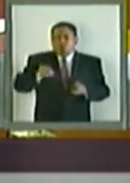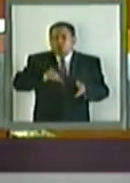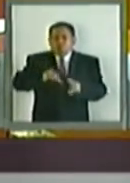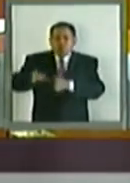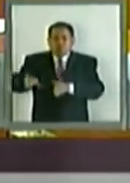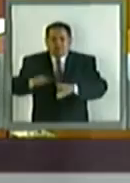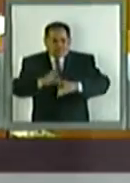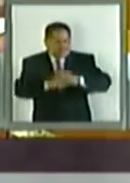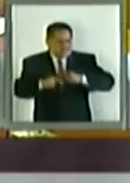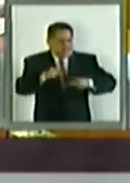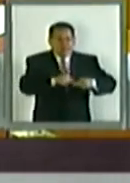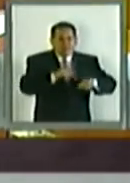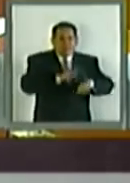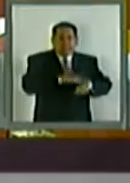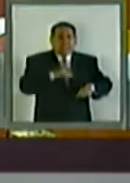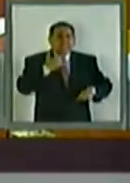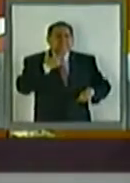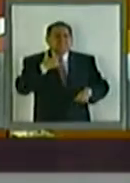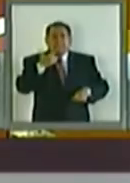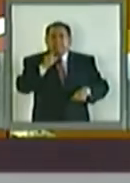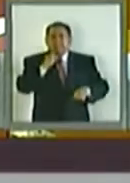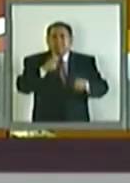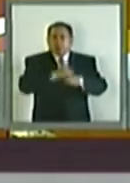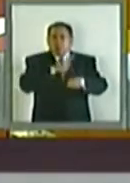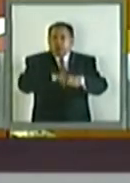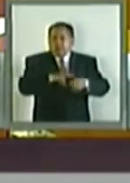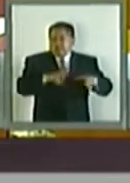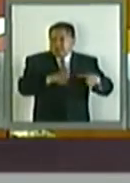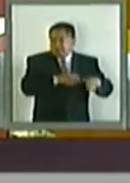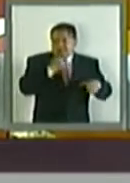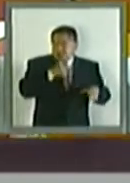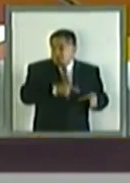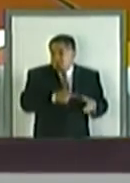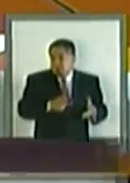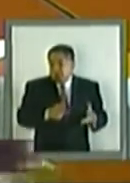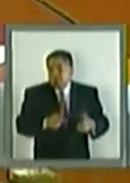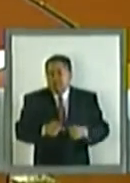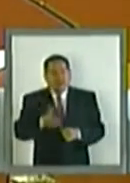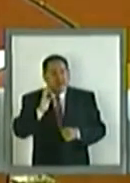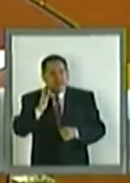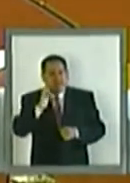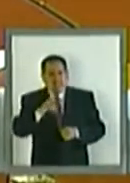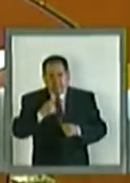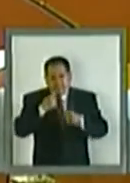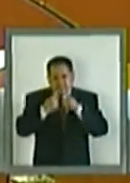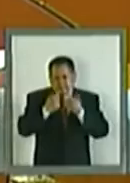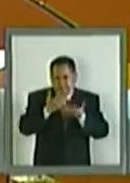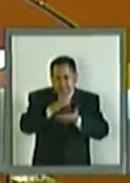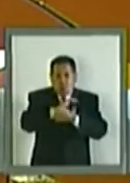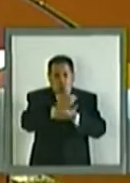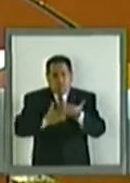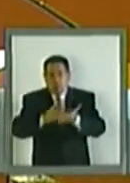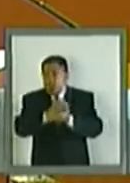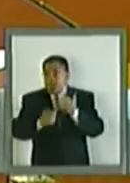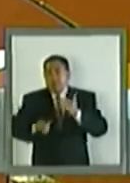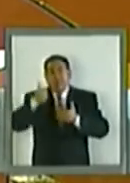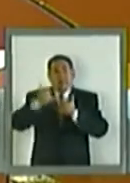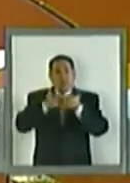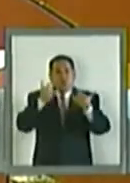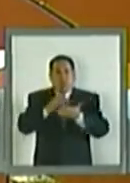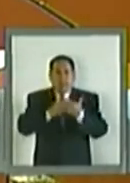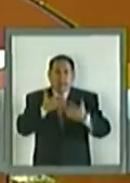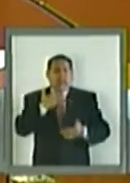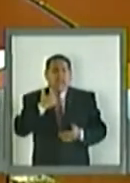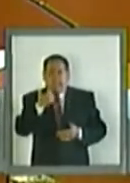utilizar mucho, mucho más gas natural. Incluso se ha hecho una licitación sin precedentes para poder llevar al